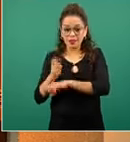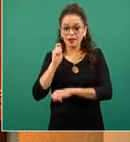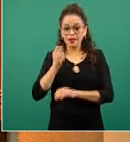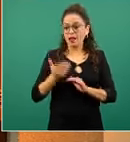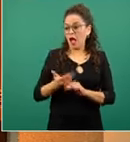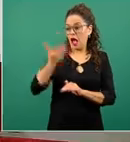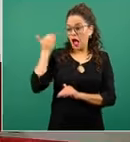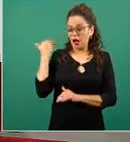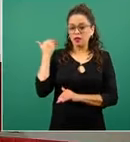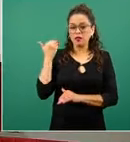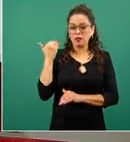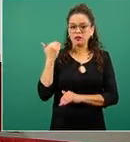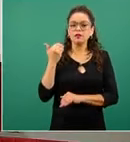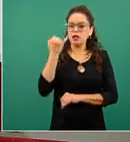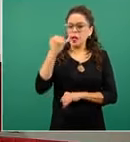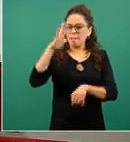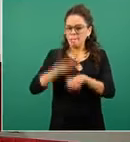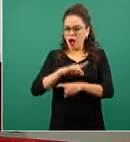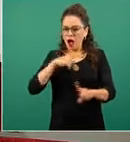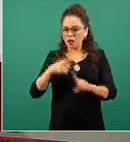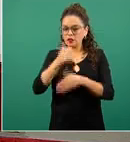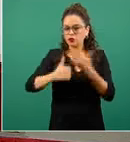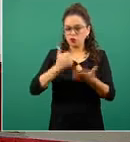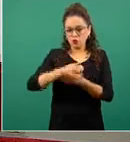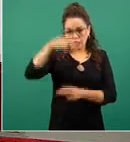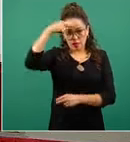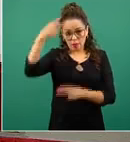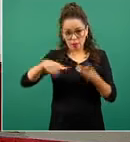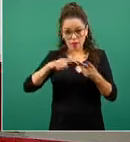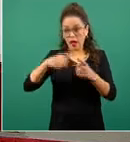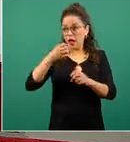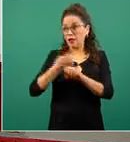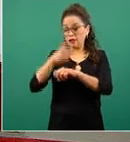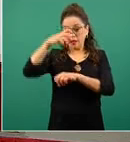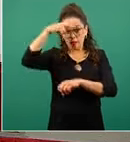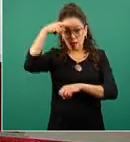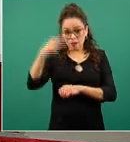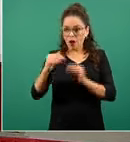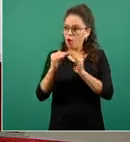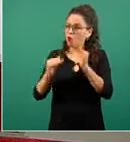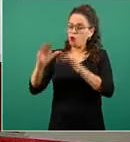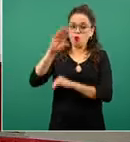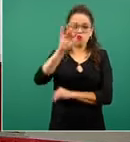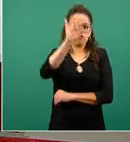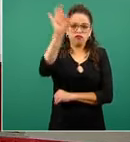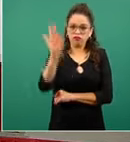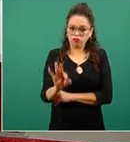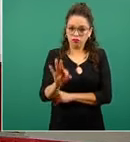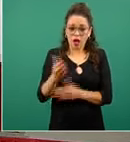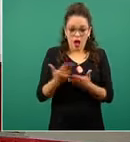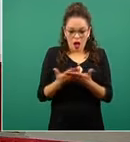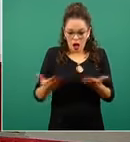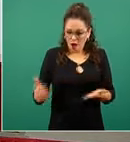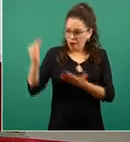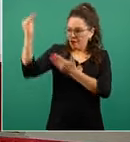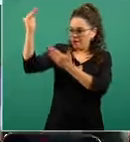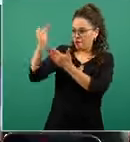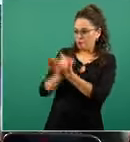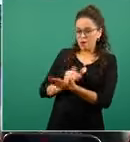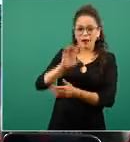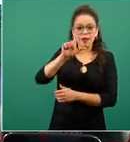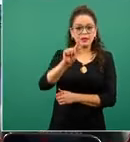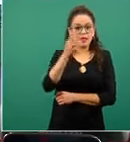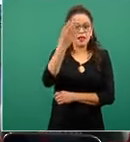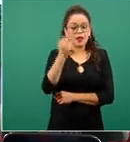Ciudad de México y Estado de México, que llegaban a bordear el 90%, ¿no? Y ahora tenemos una Ciudad de México con un